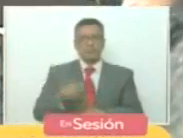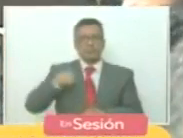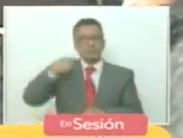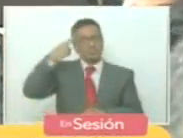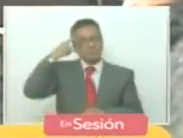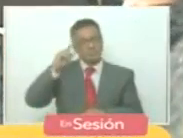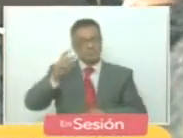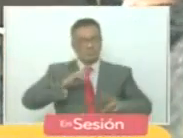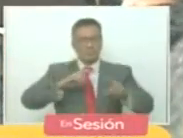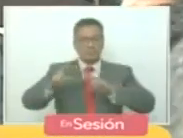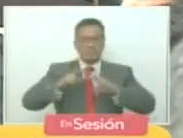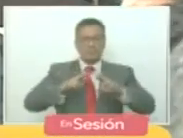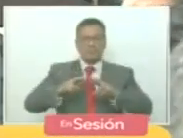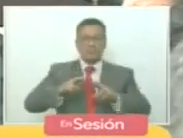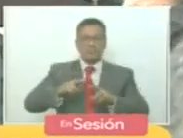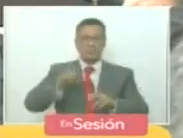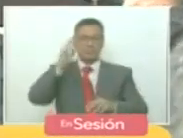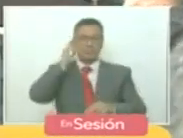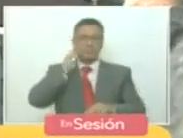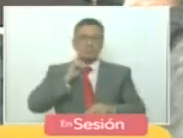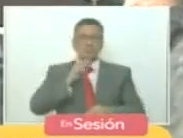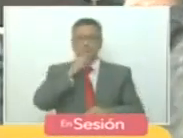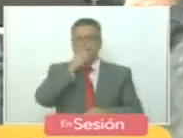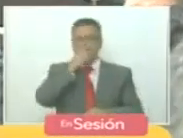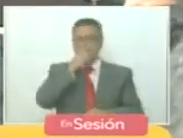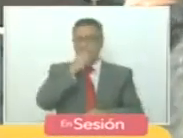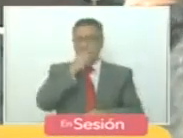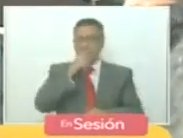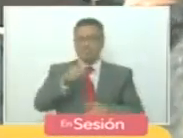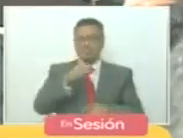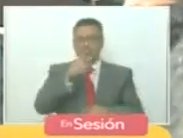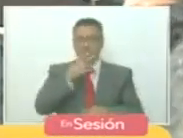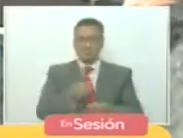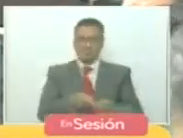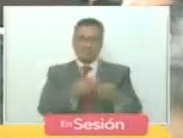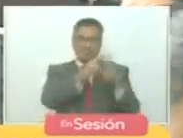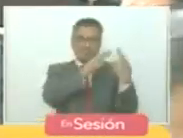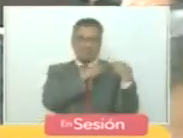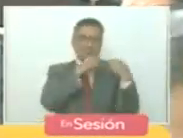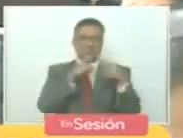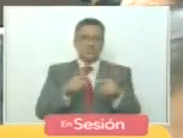la República de Bolívar va a estar bien representada